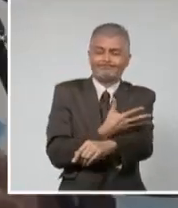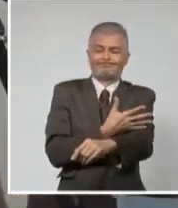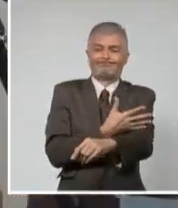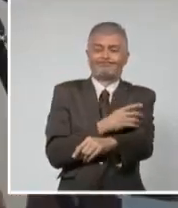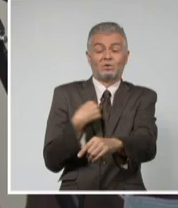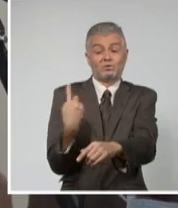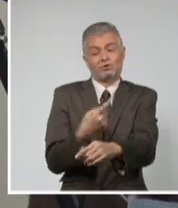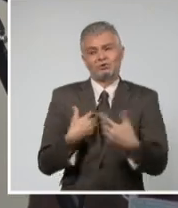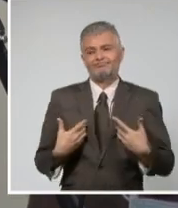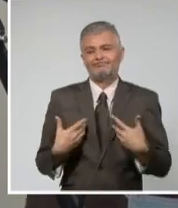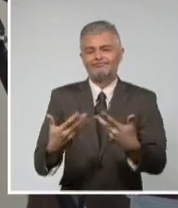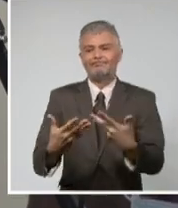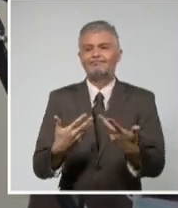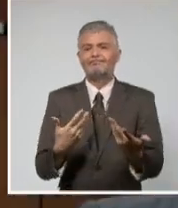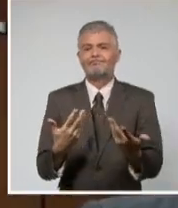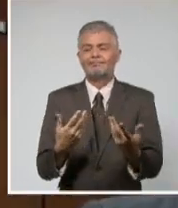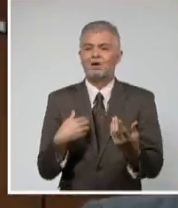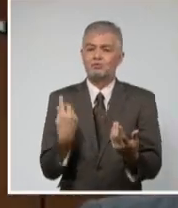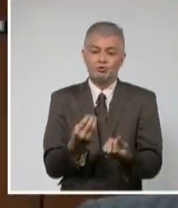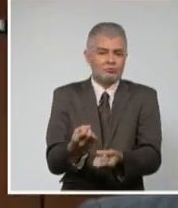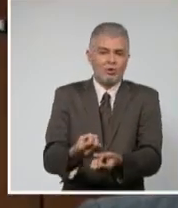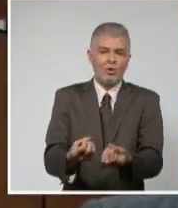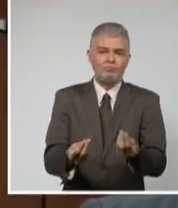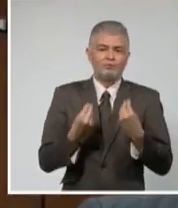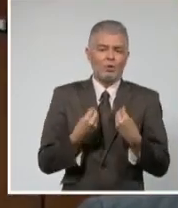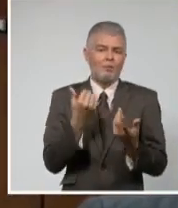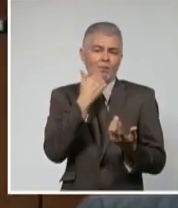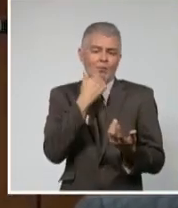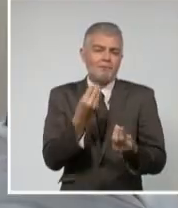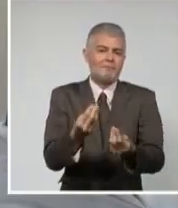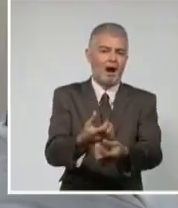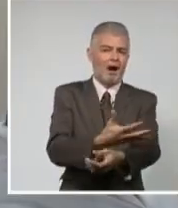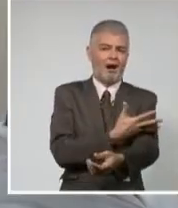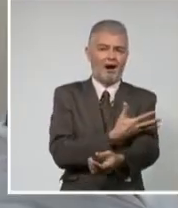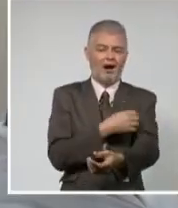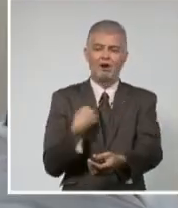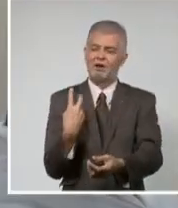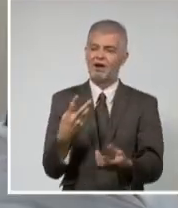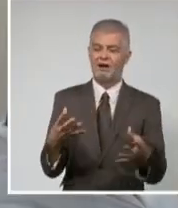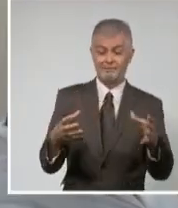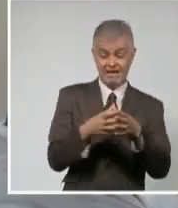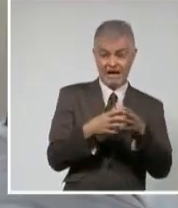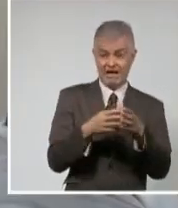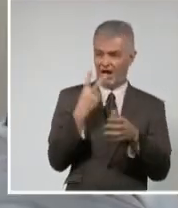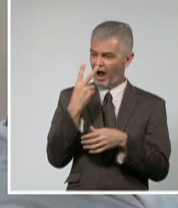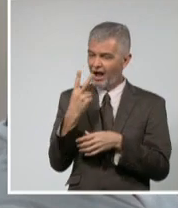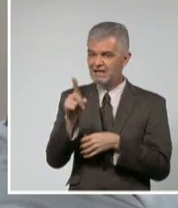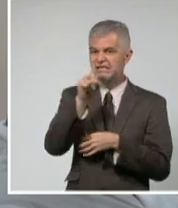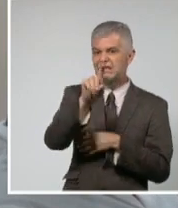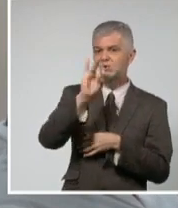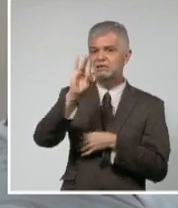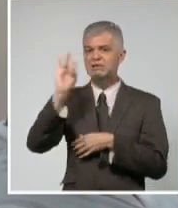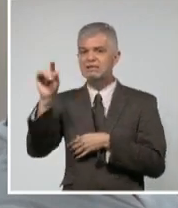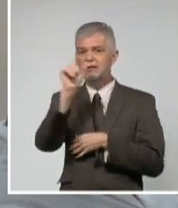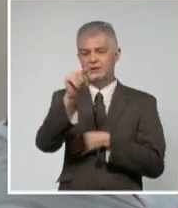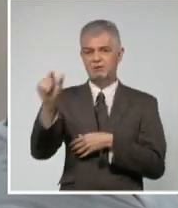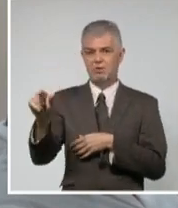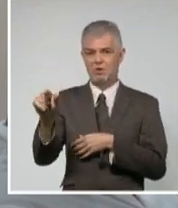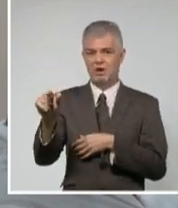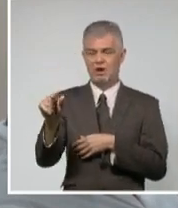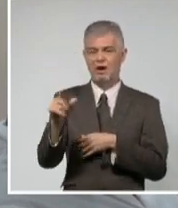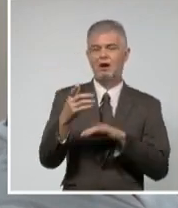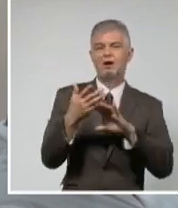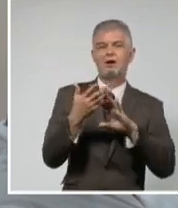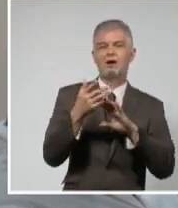llegamos, fue algo que nos compenetró mucho. Nuestra brigada atendió 177 pacientes y tuvo resultados, yo creo que de excelencia, solamente una letalidad